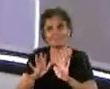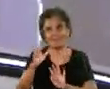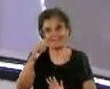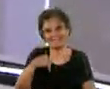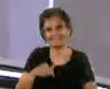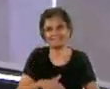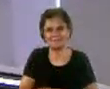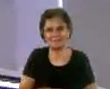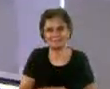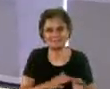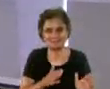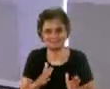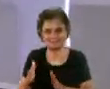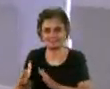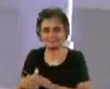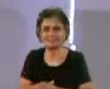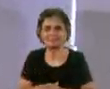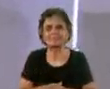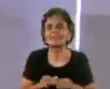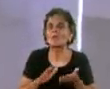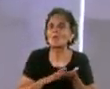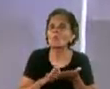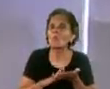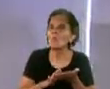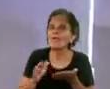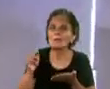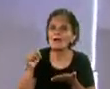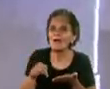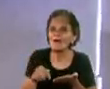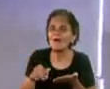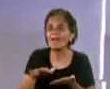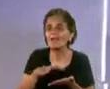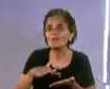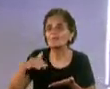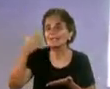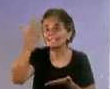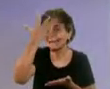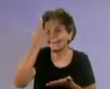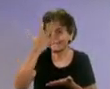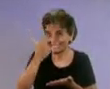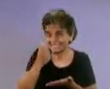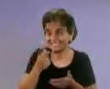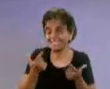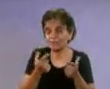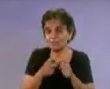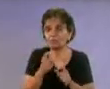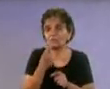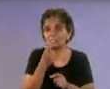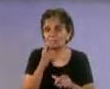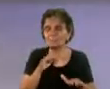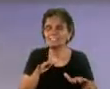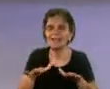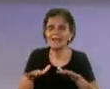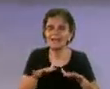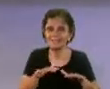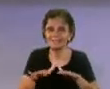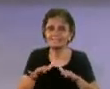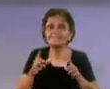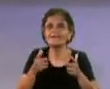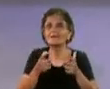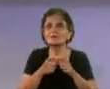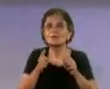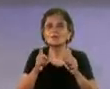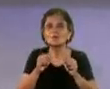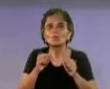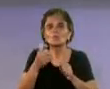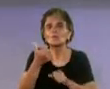Una nueva edición se desarrolló en esta oportunidad en San Martín. Estamos hablando, San Luis se activa. Fue la sexta para el desarrollo